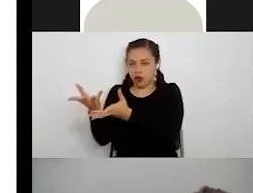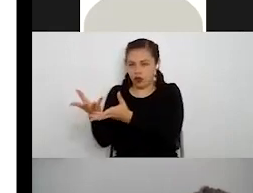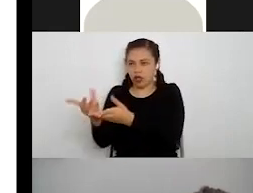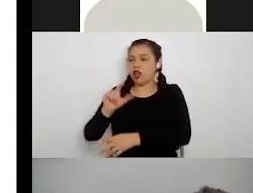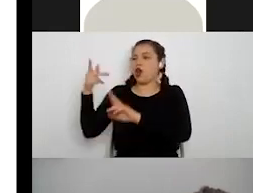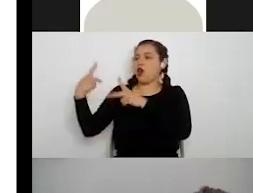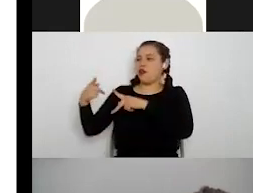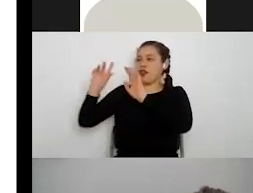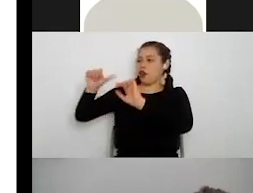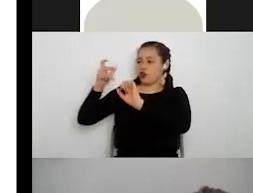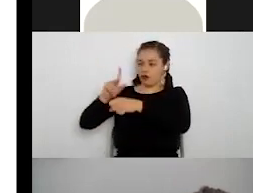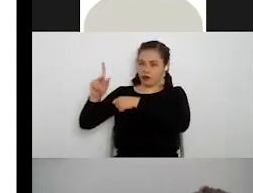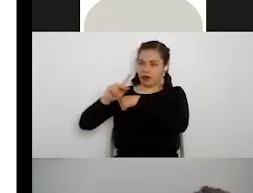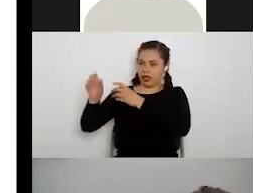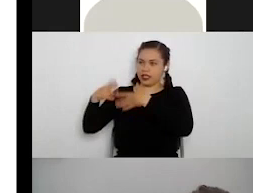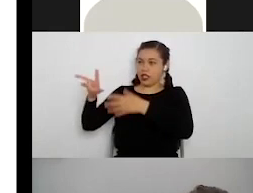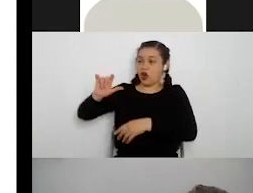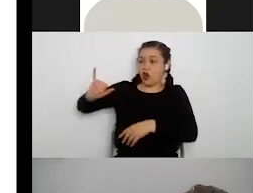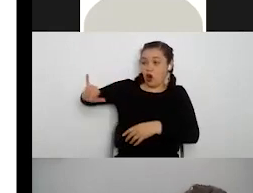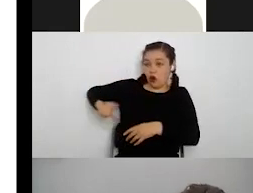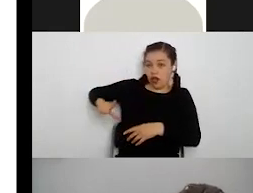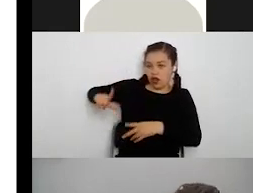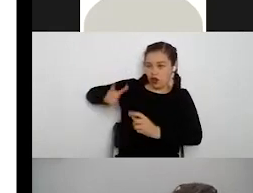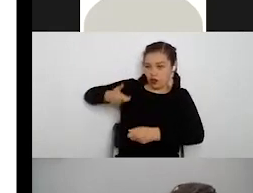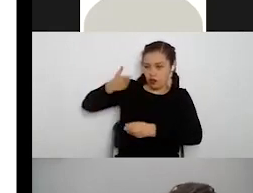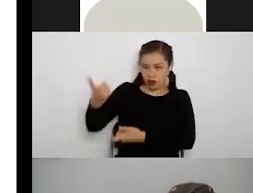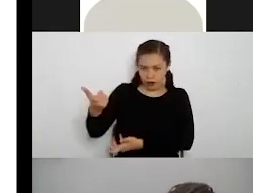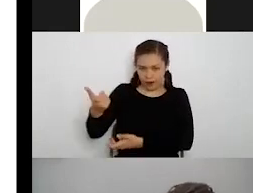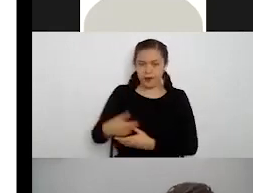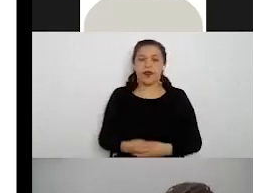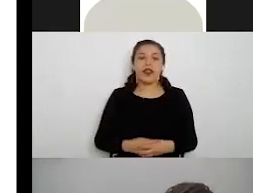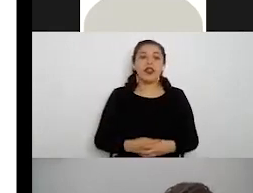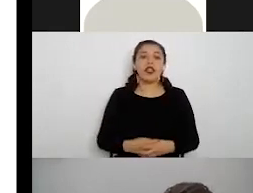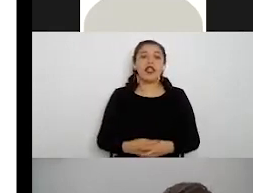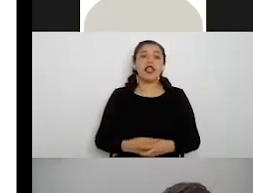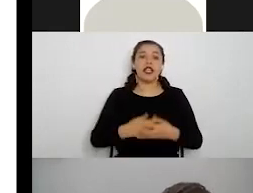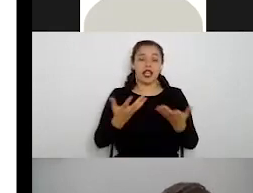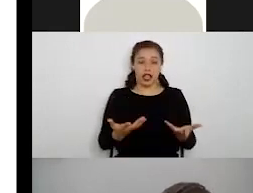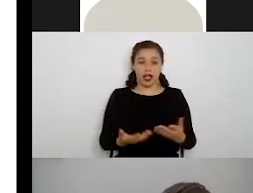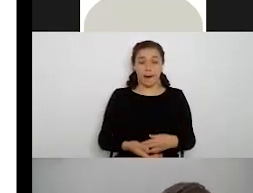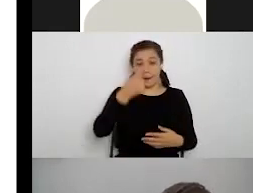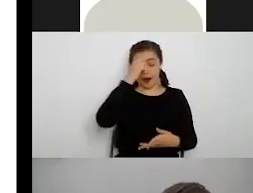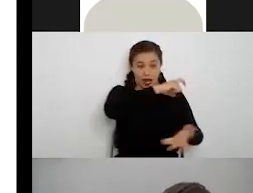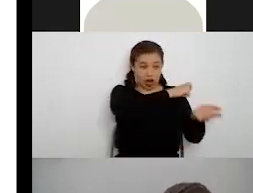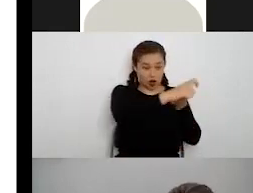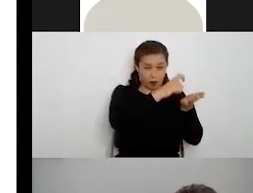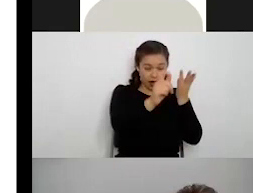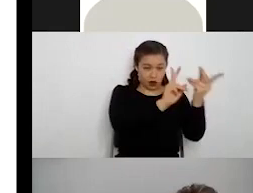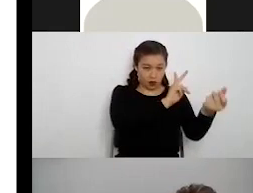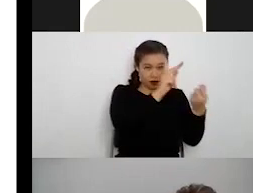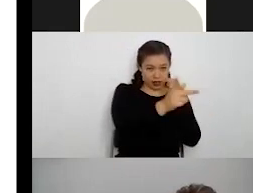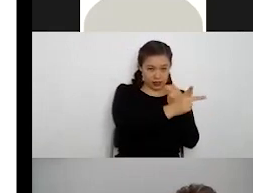exterior y la inversión del gobierno. Pero lo que quiero resaltar es que el consumo, el mantener el consumo en los países